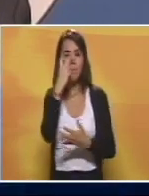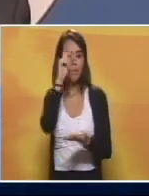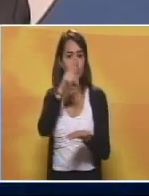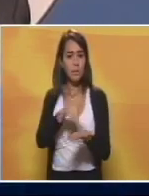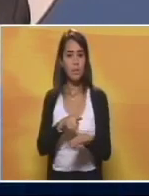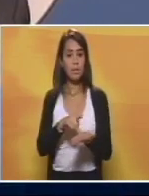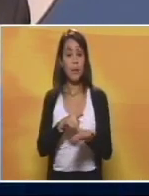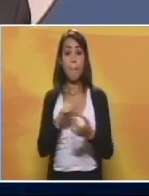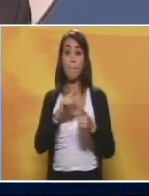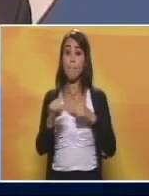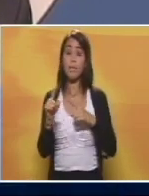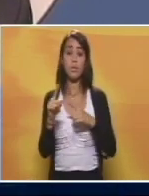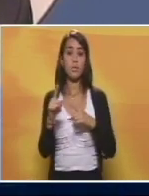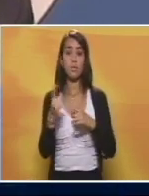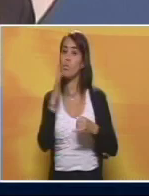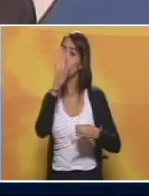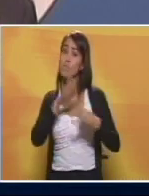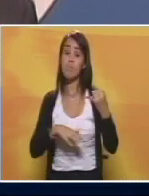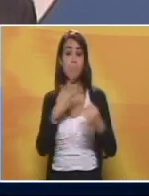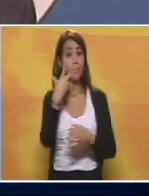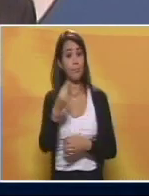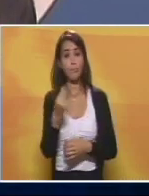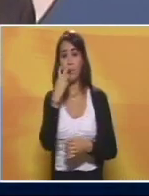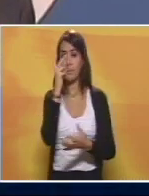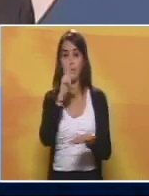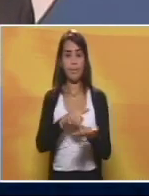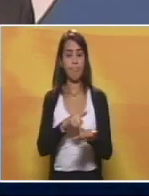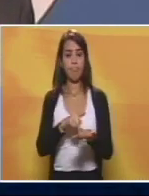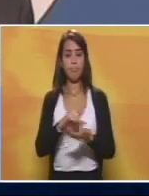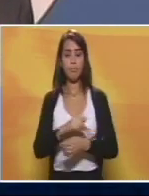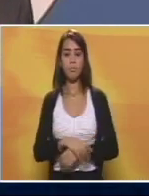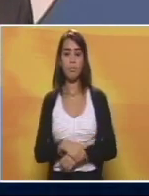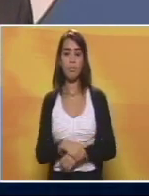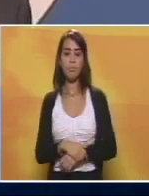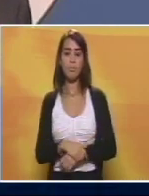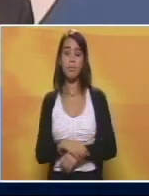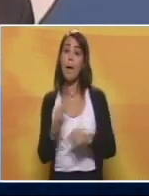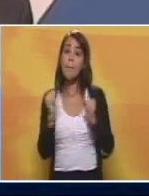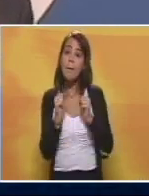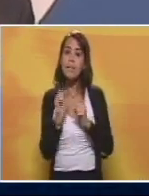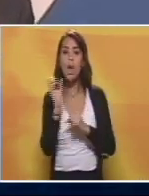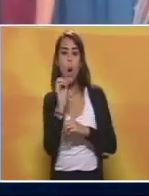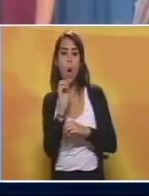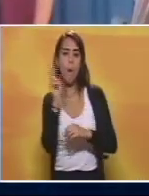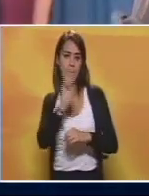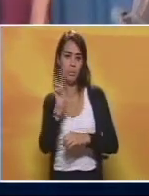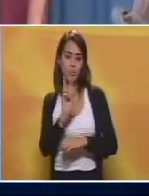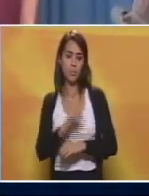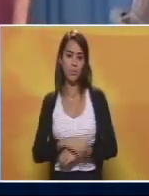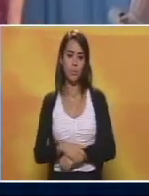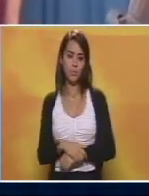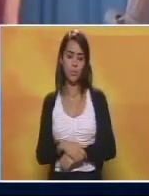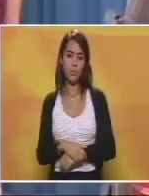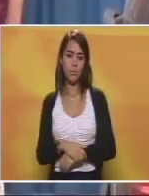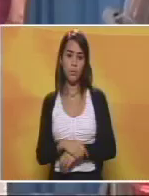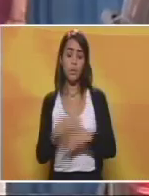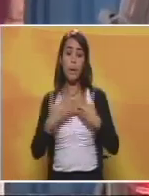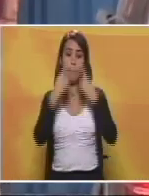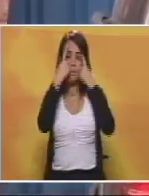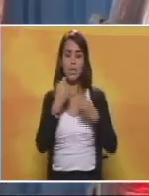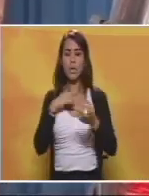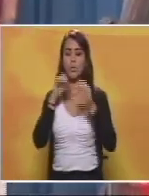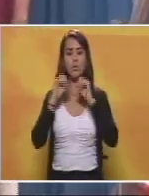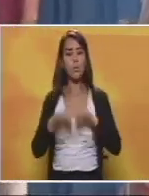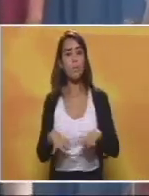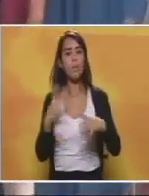pero no será la última visita a mérida o venezuela el diplomático suspendió las